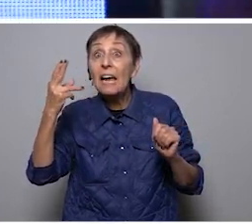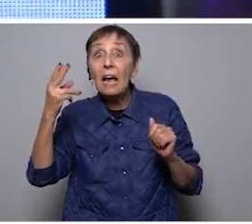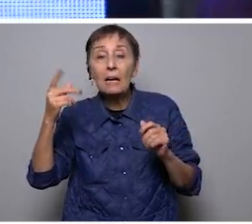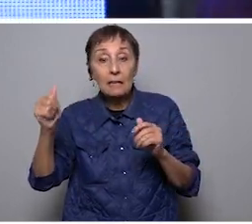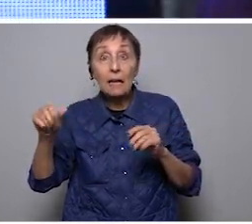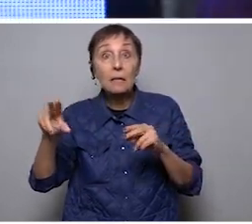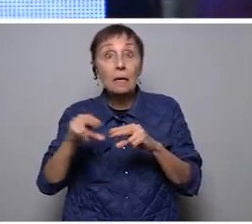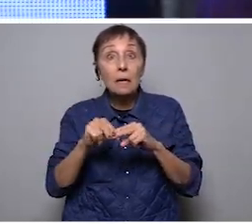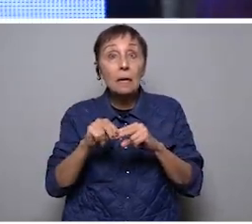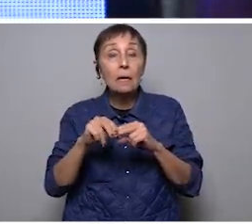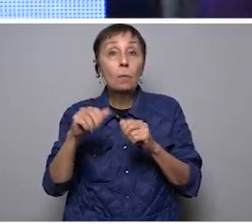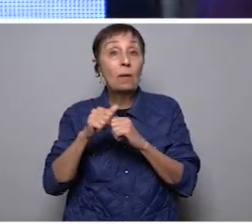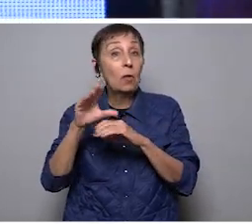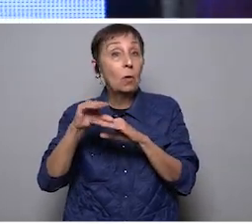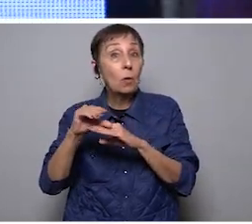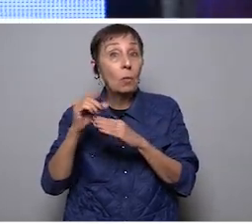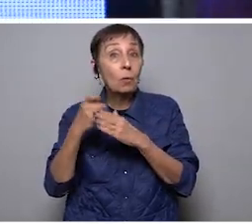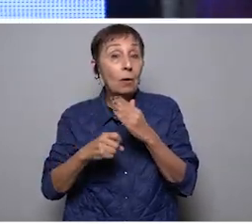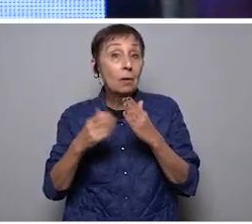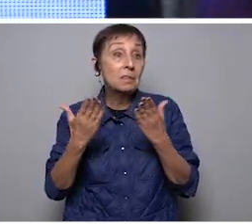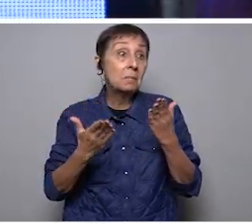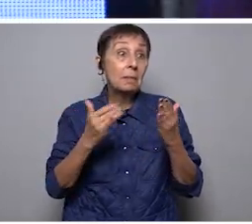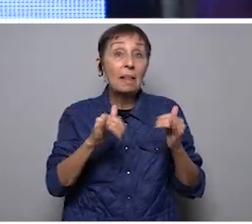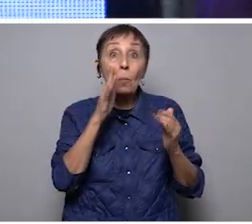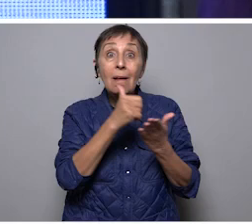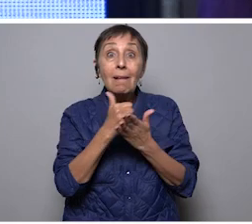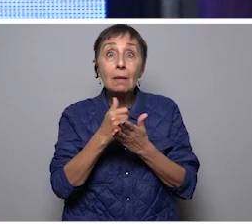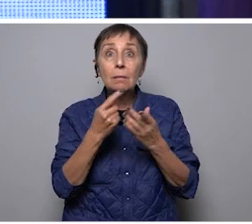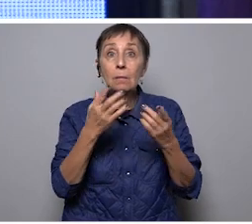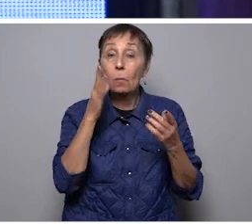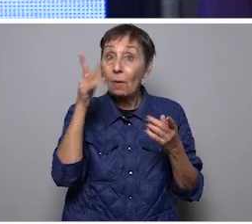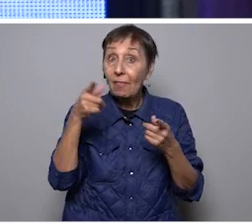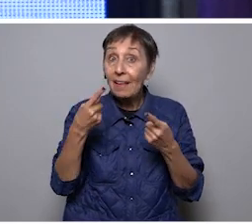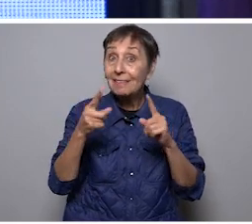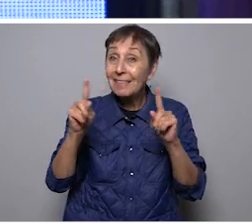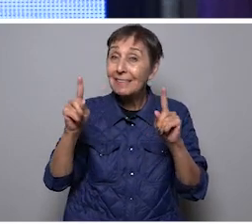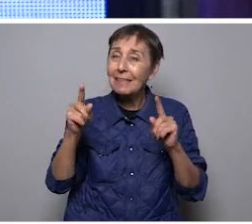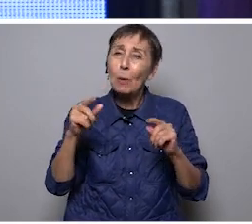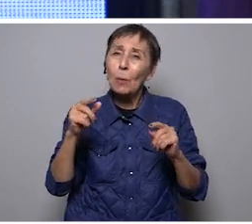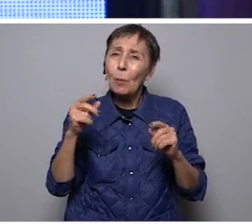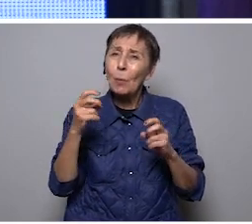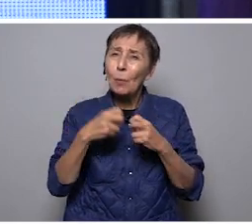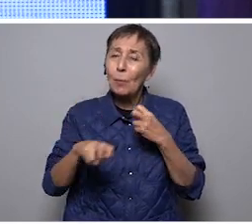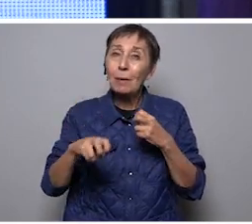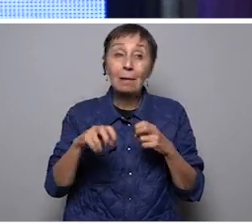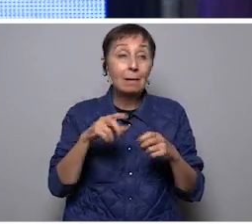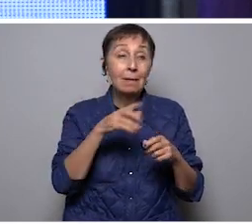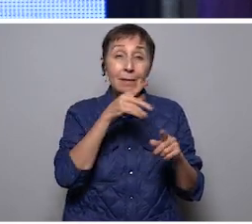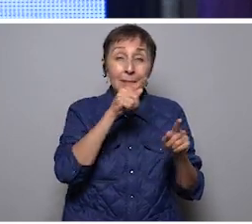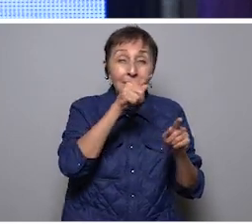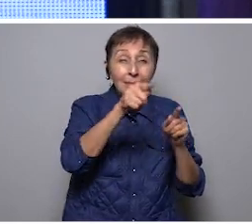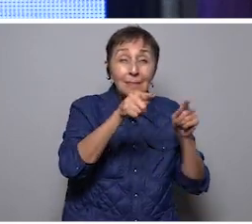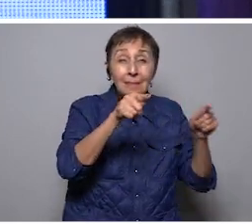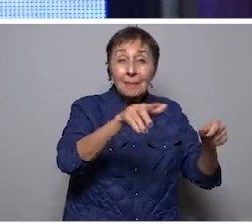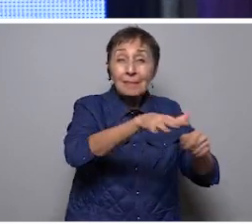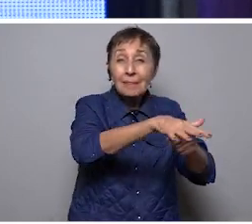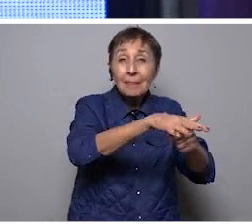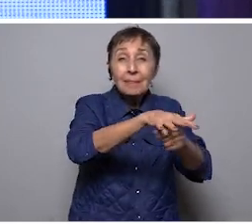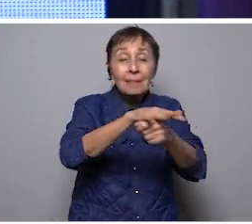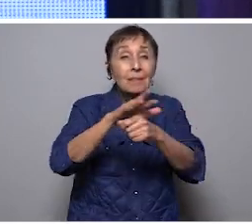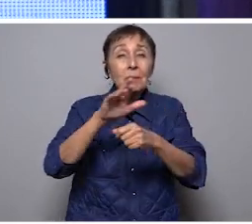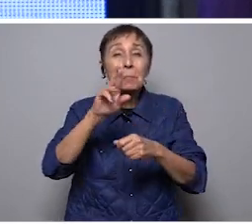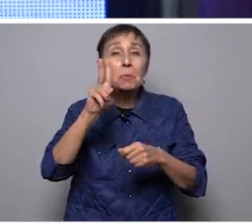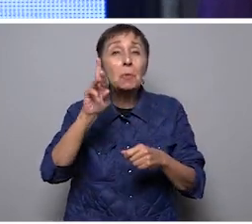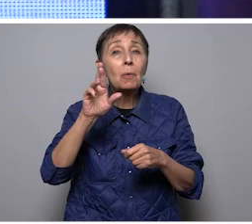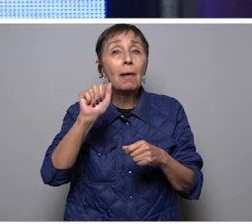porque llegar a las zonas Rurales no es tan barato ya es es digamos implica costos